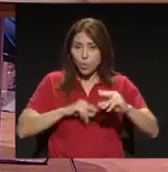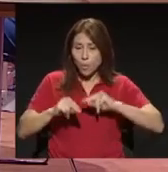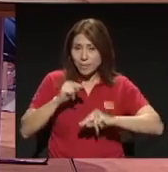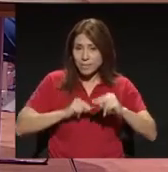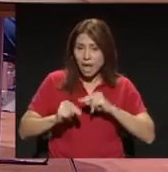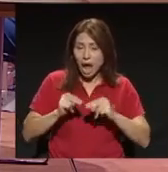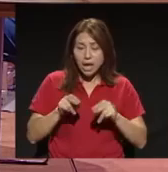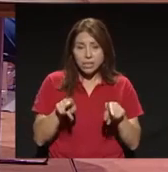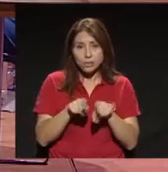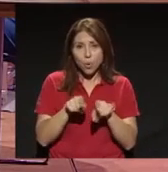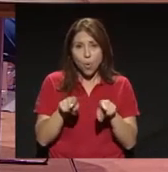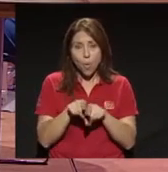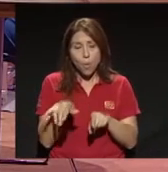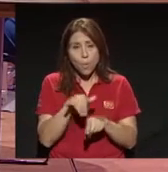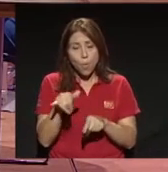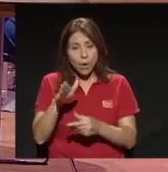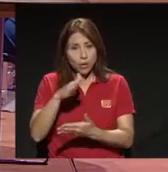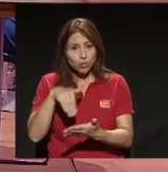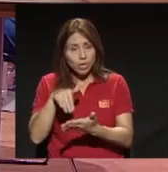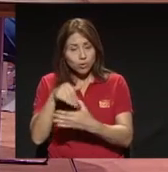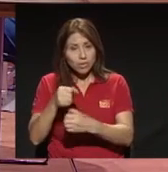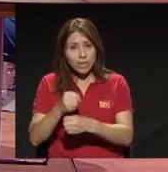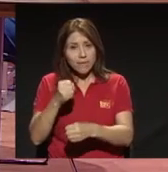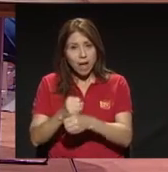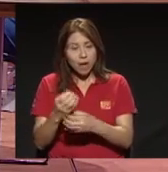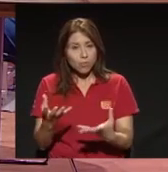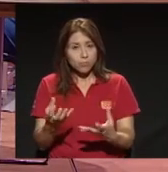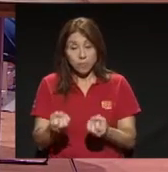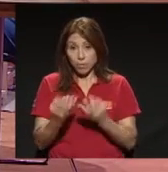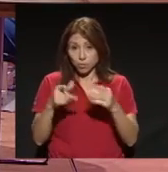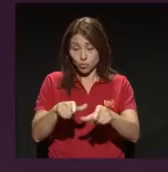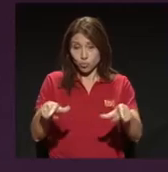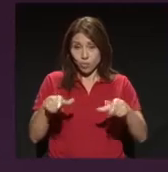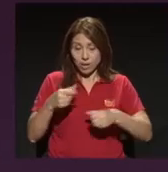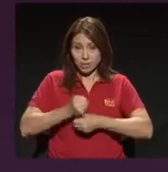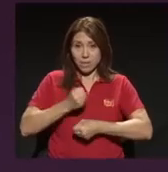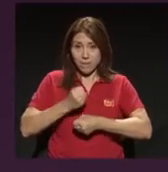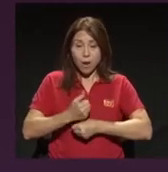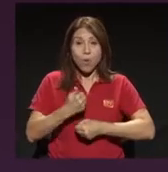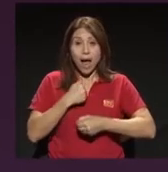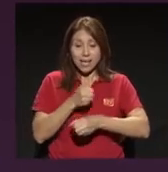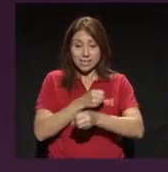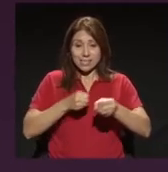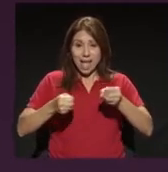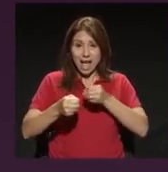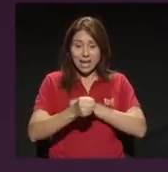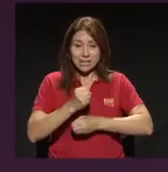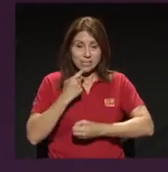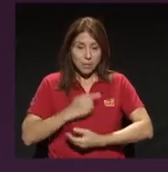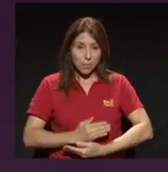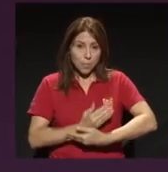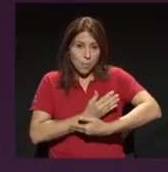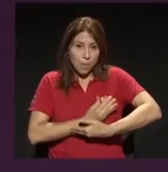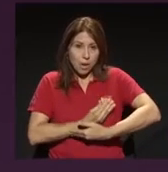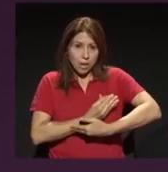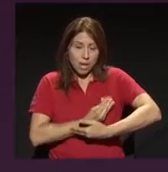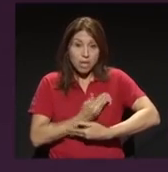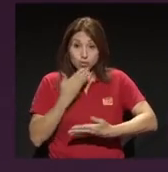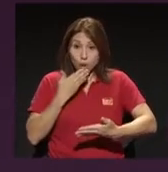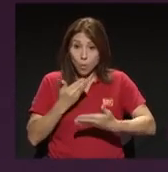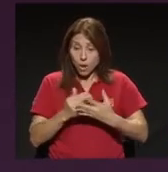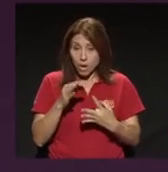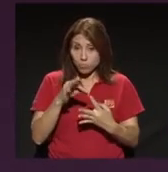los centros de trabajo en muchos centros de trabajo hay salas de lactancia son una buena alternativa a esos